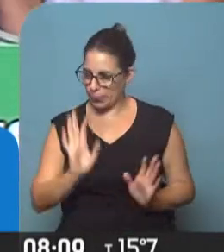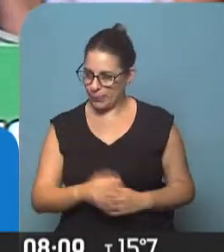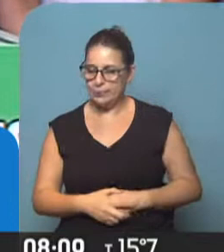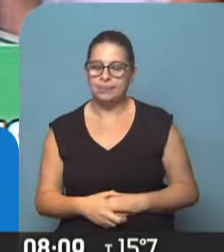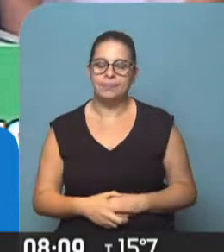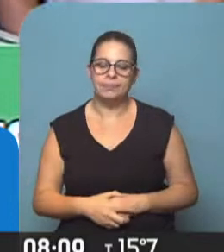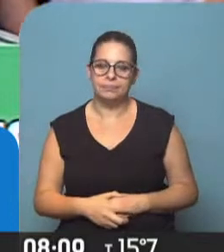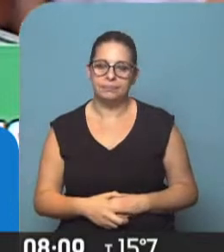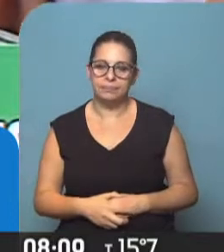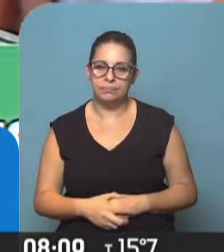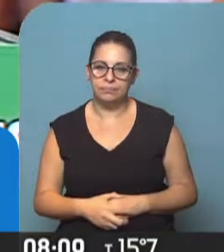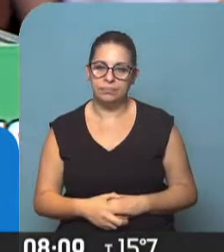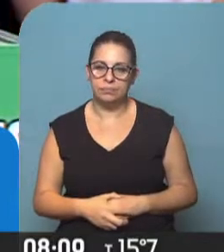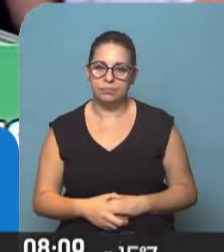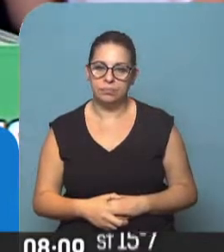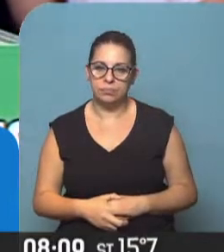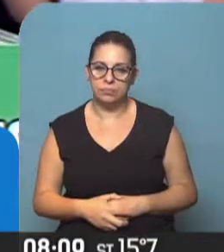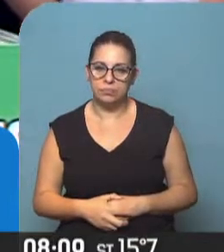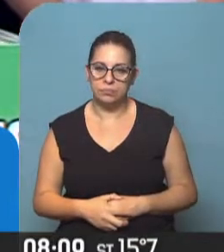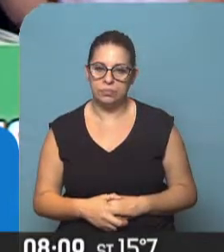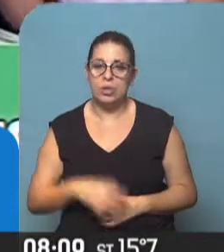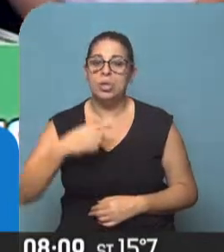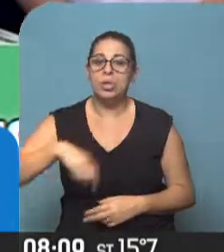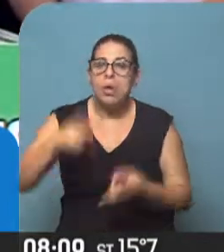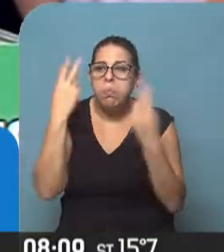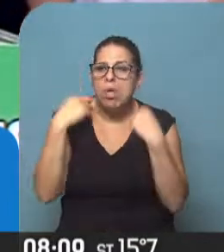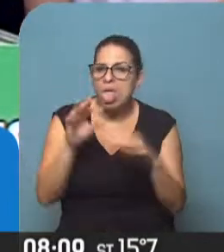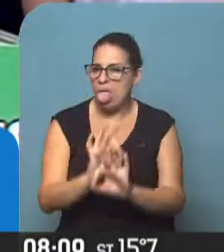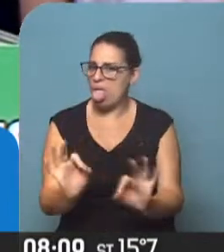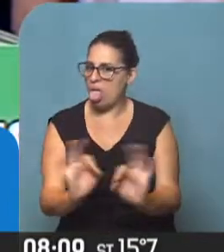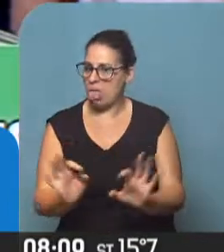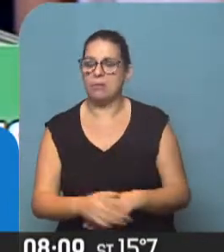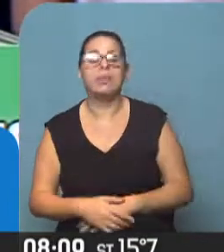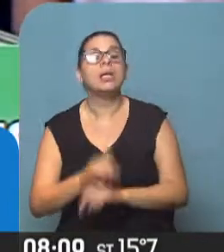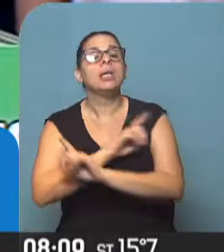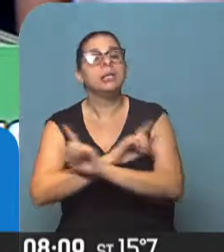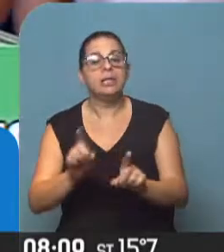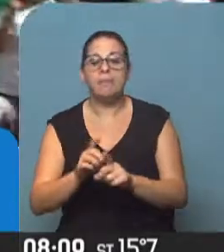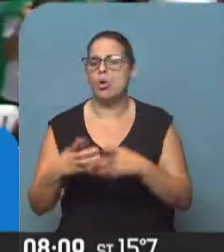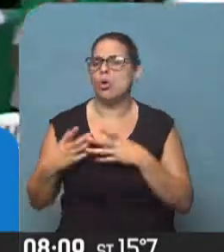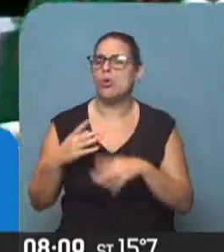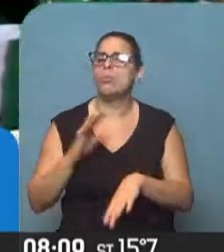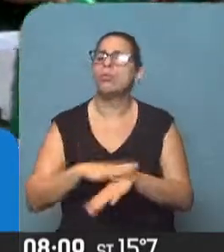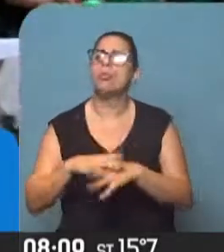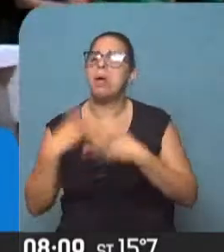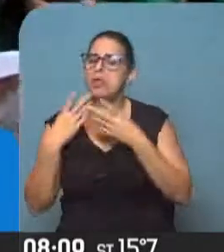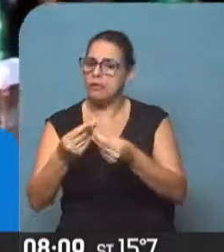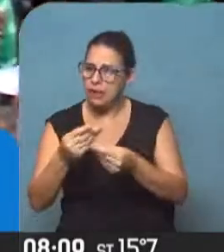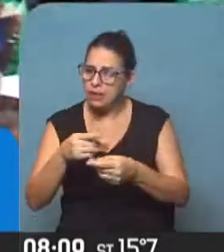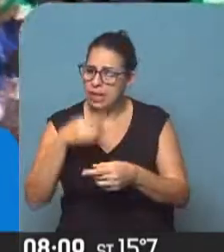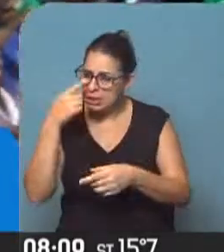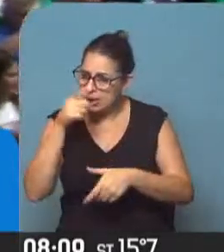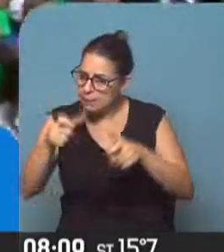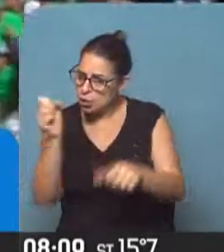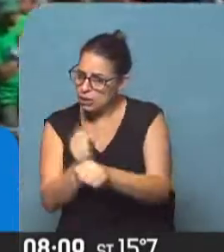compañero. No me va, no nos va a ver arrugar en nada, y mucho menos defendiendo los intereses de los